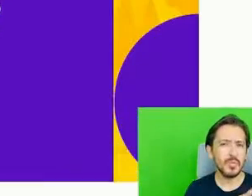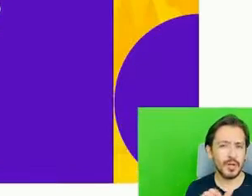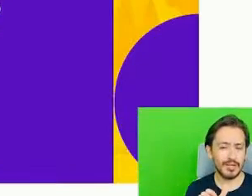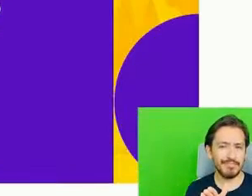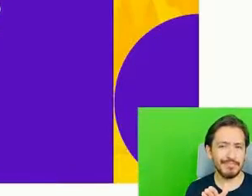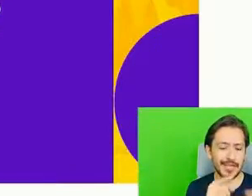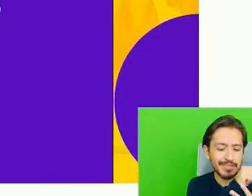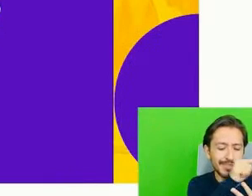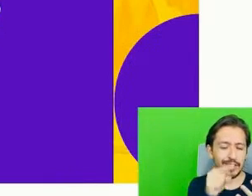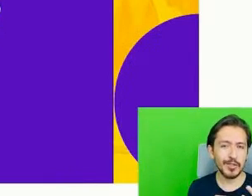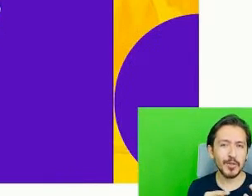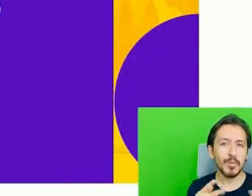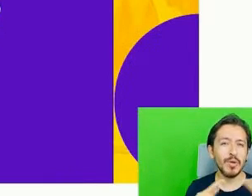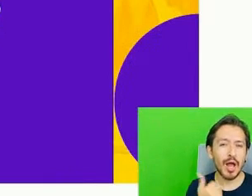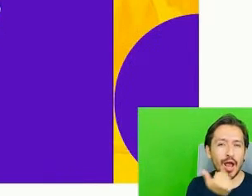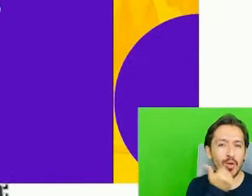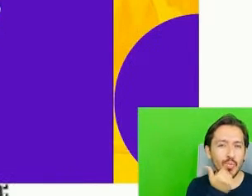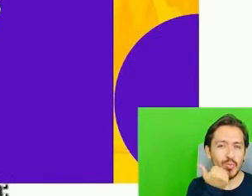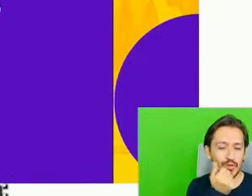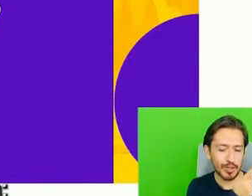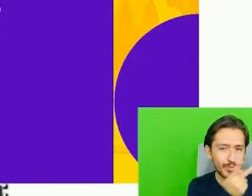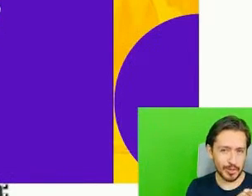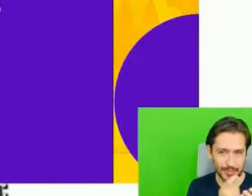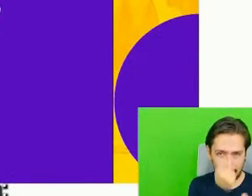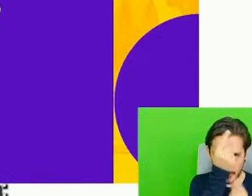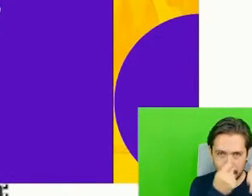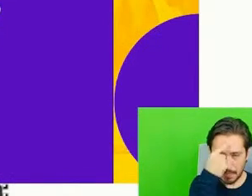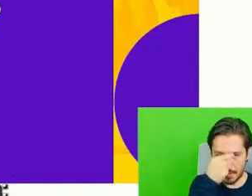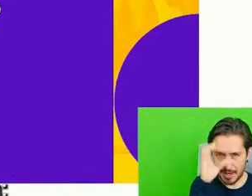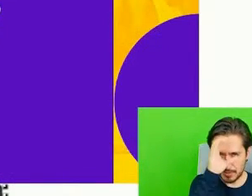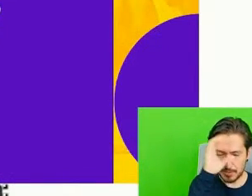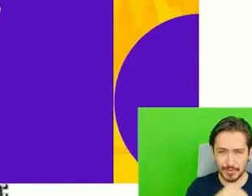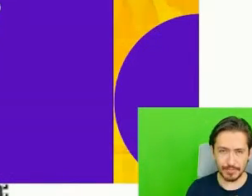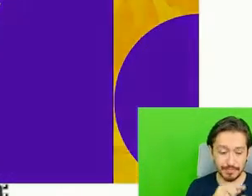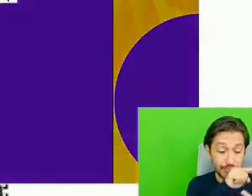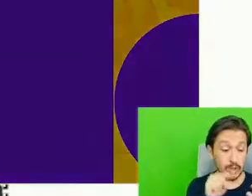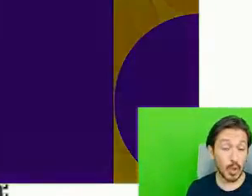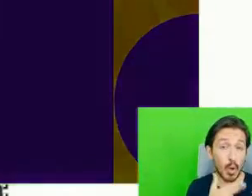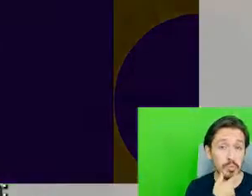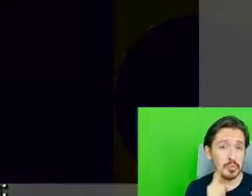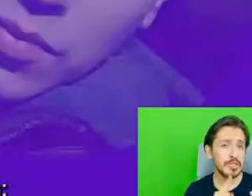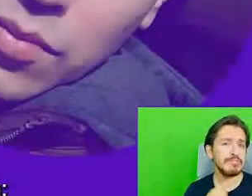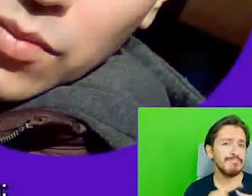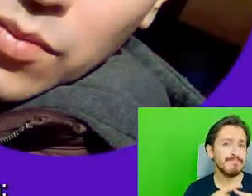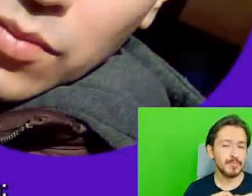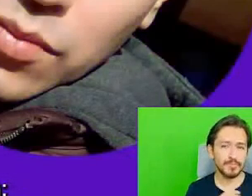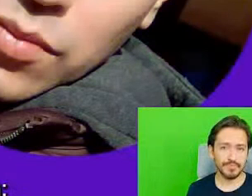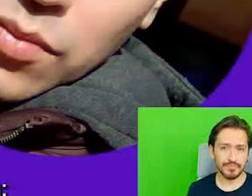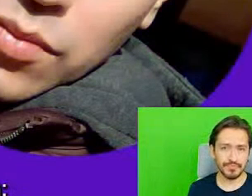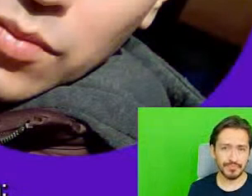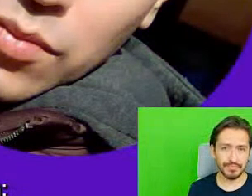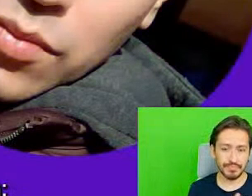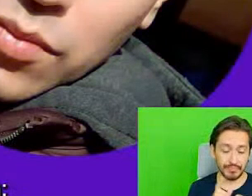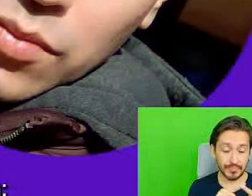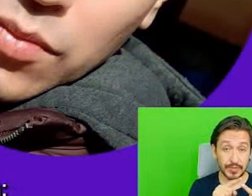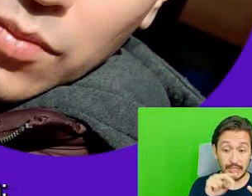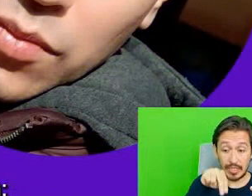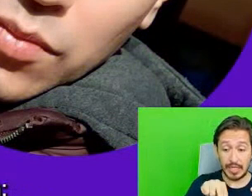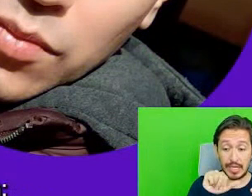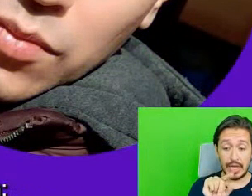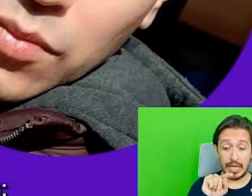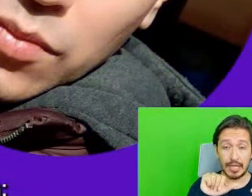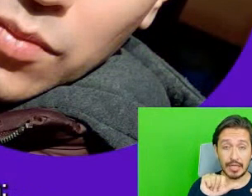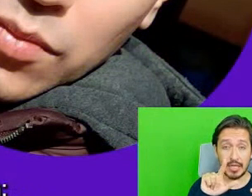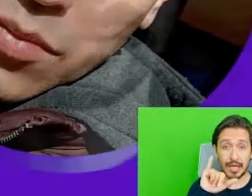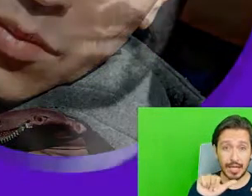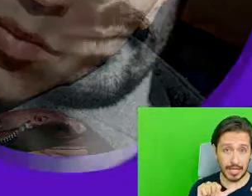a escuchar a 5 participantes del Programa de Innovación para la Cultura. Ellas y ellos son Francisco Javier Sánchez, de la Casa de